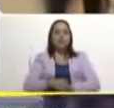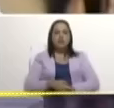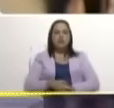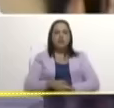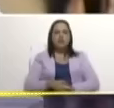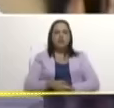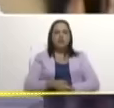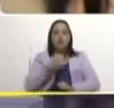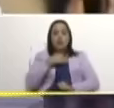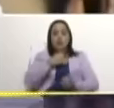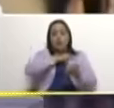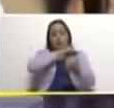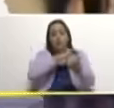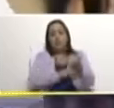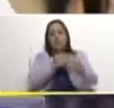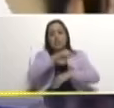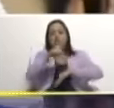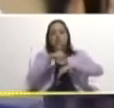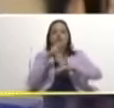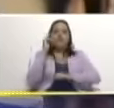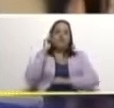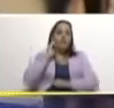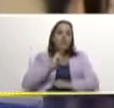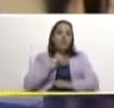una Fuerza Armada Nacional Bolivariana